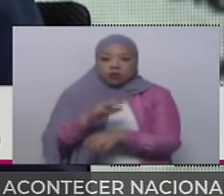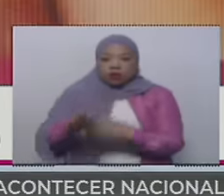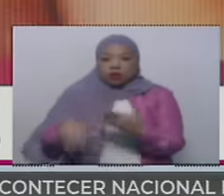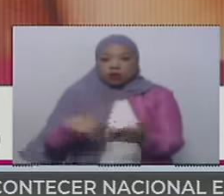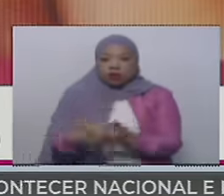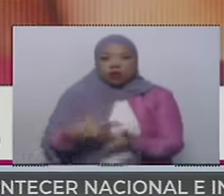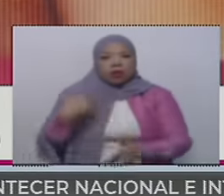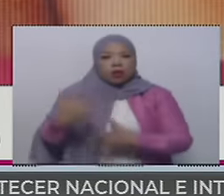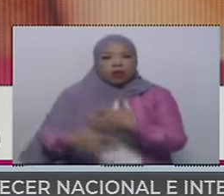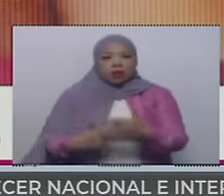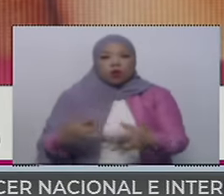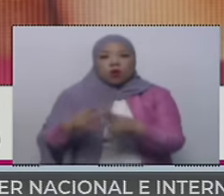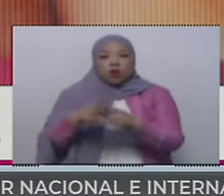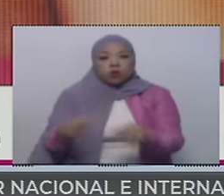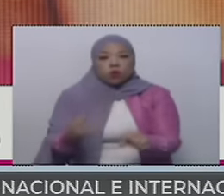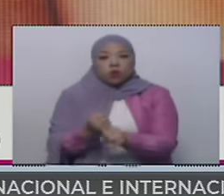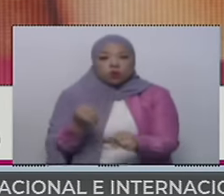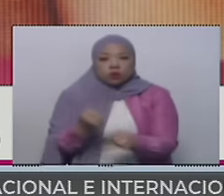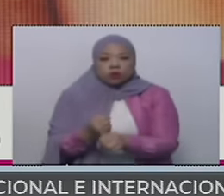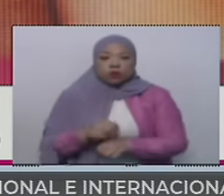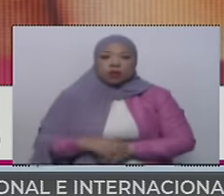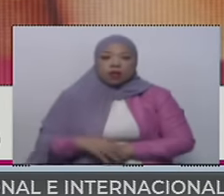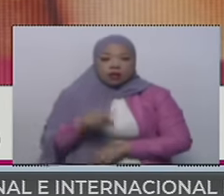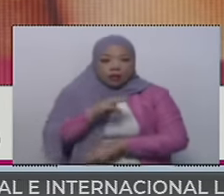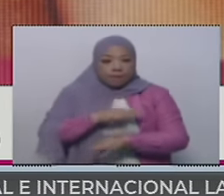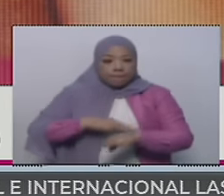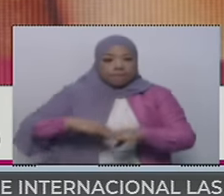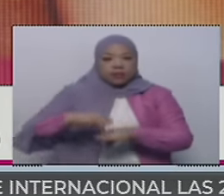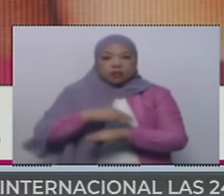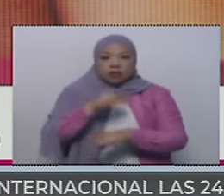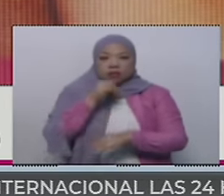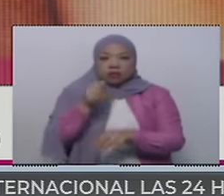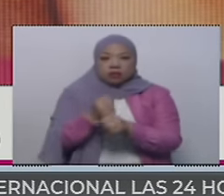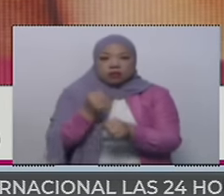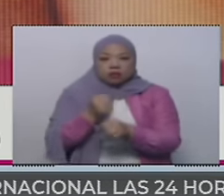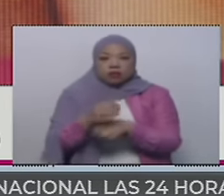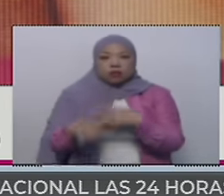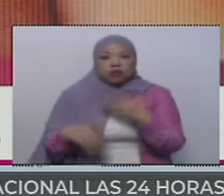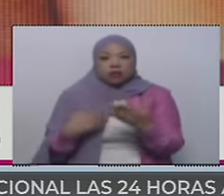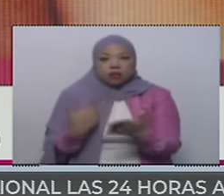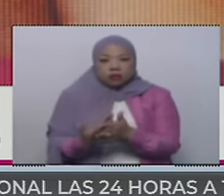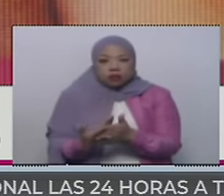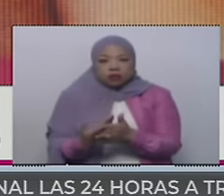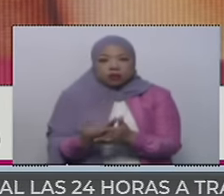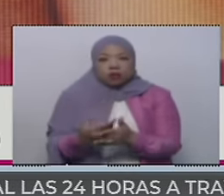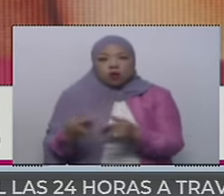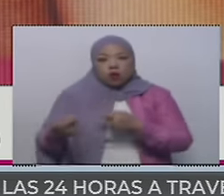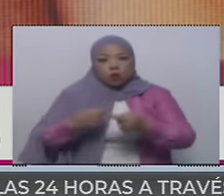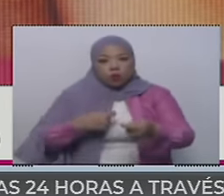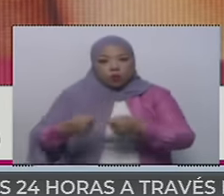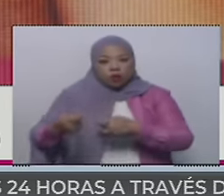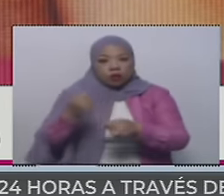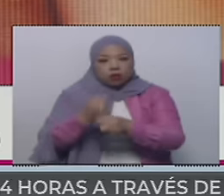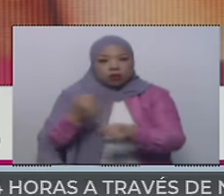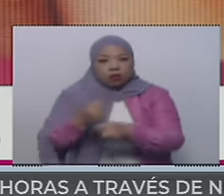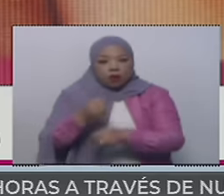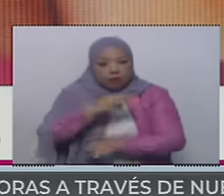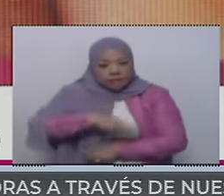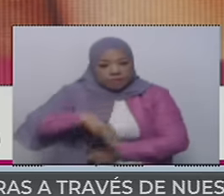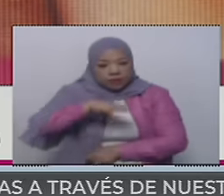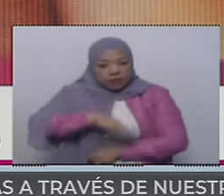activar todo. ¿Ah? Ministra Joana, que es la coordinadora general de la Gran